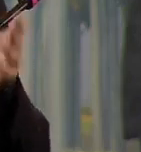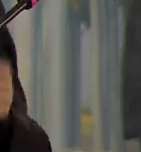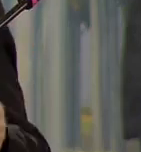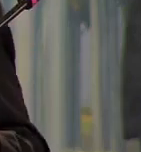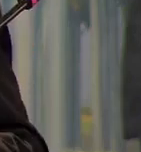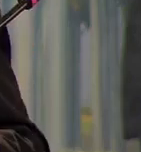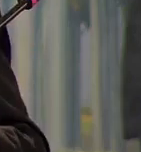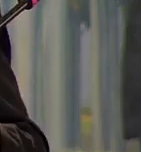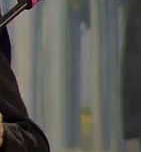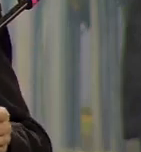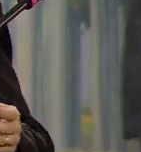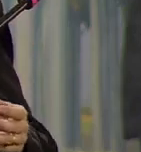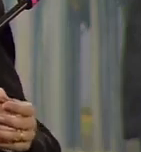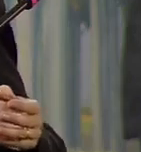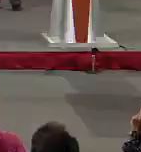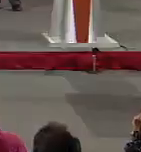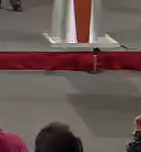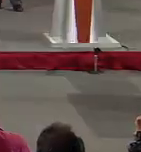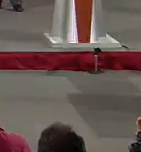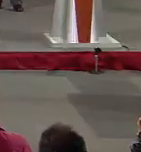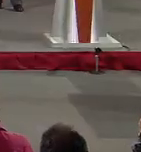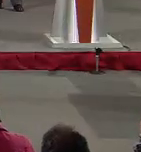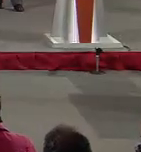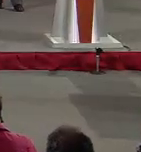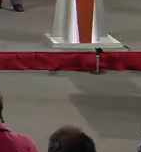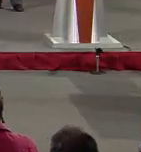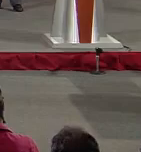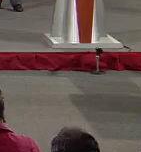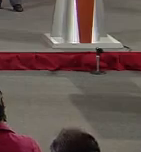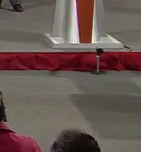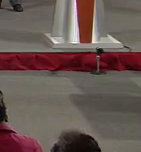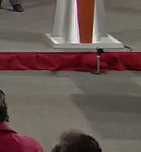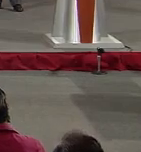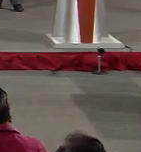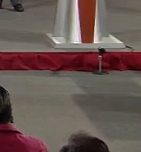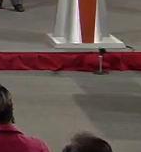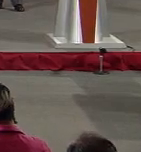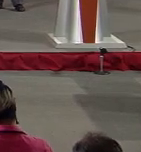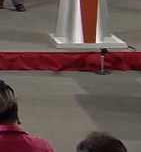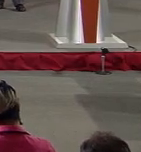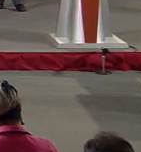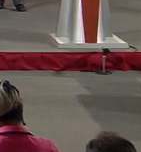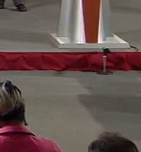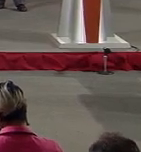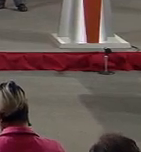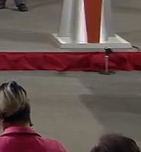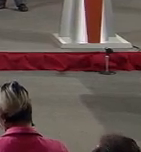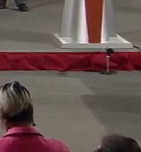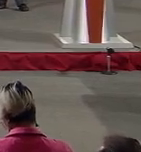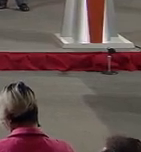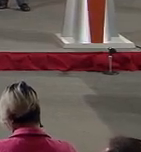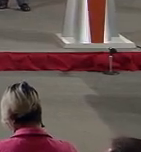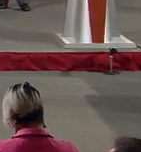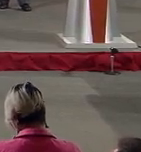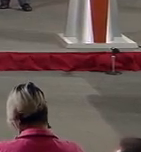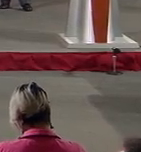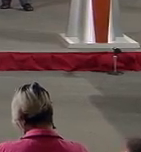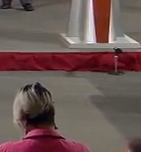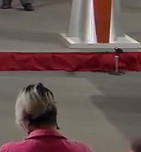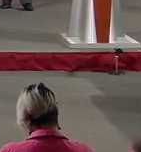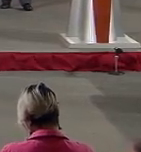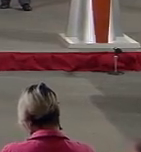eres alivio de penas y fe de mi alma